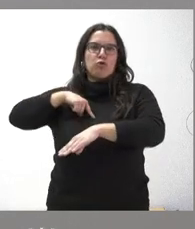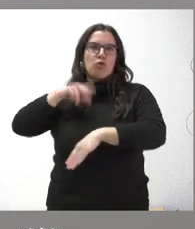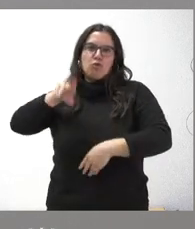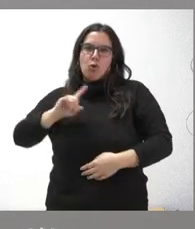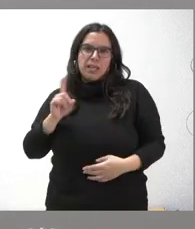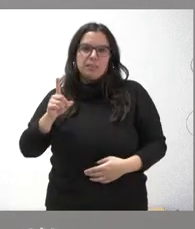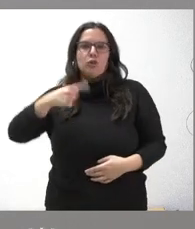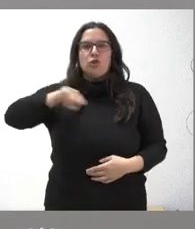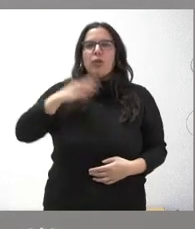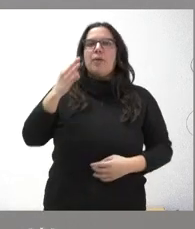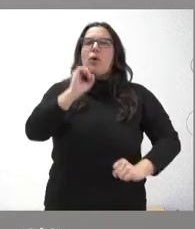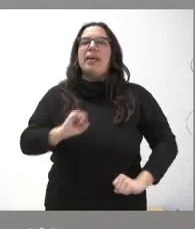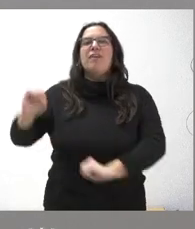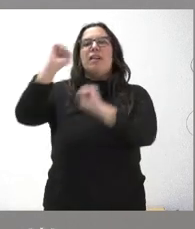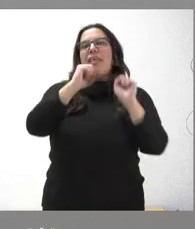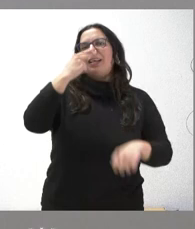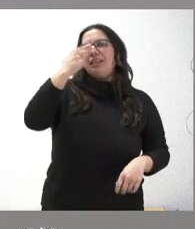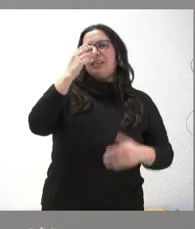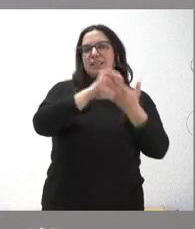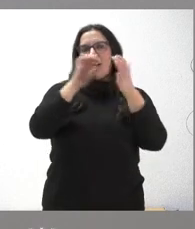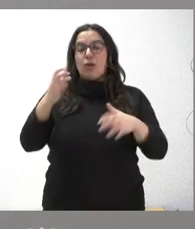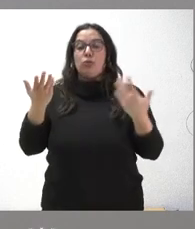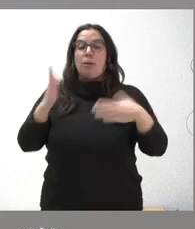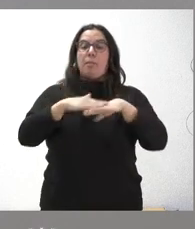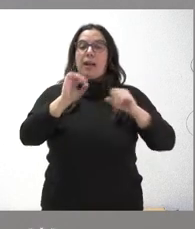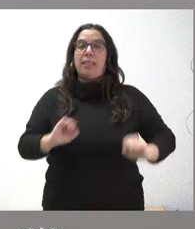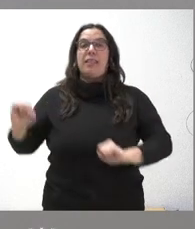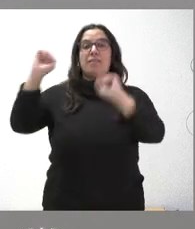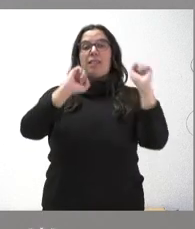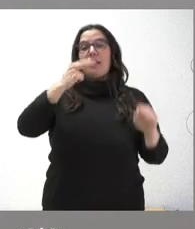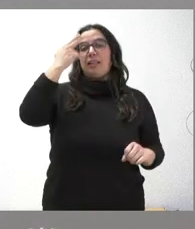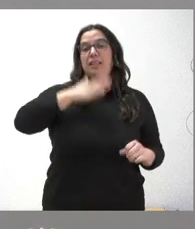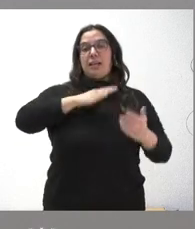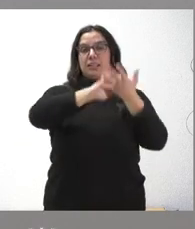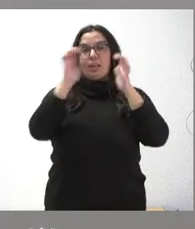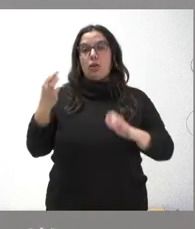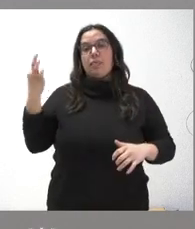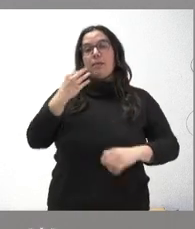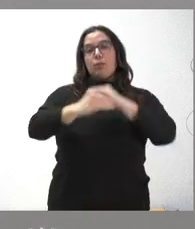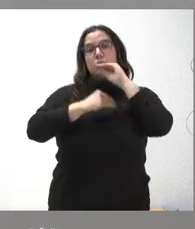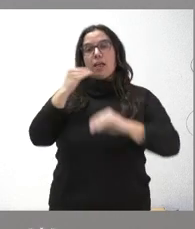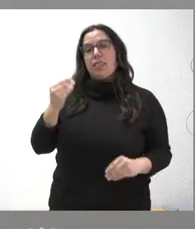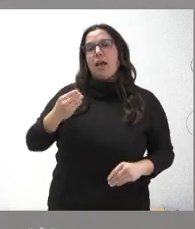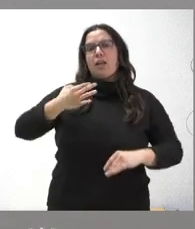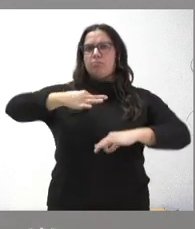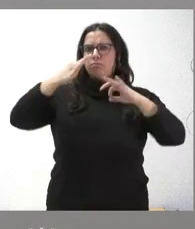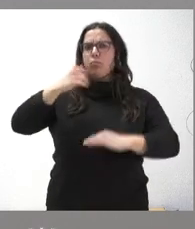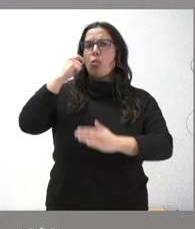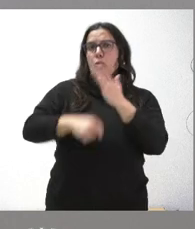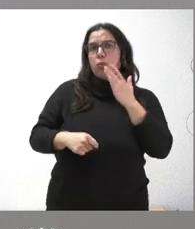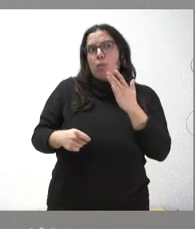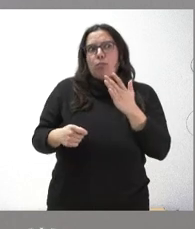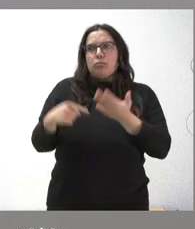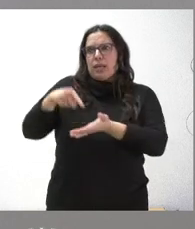Castilla y león y en la medida que para la defensa de los intereses de Castilla y león actuemos porque vamos a actuar con la máxima firmeza eso es lo que se nos